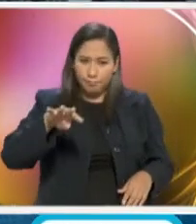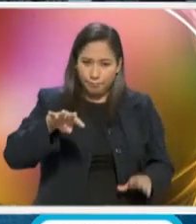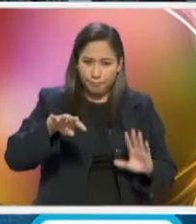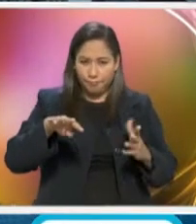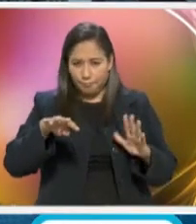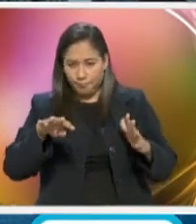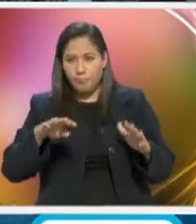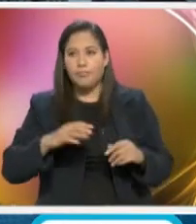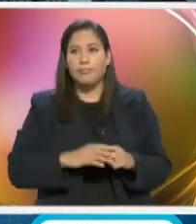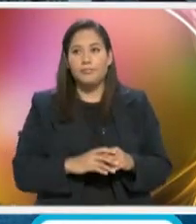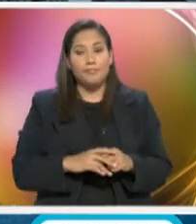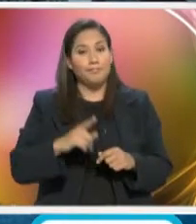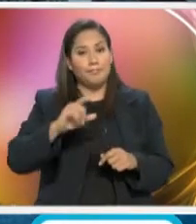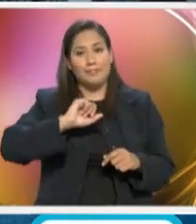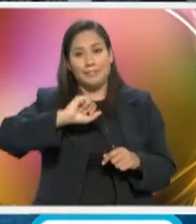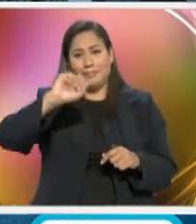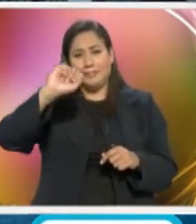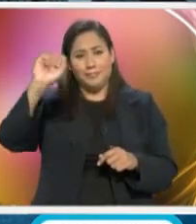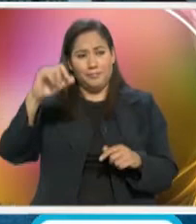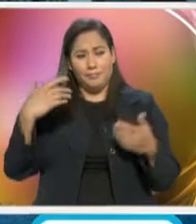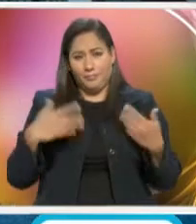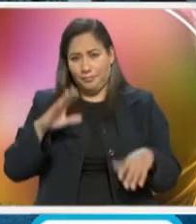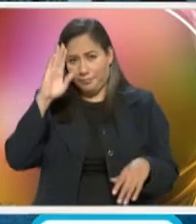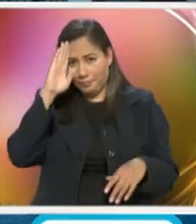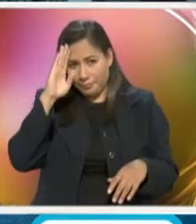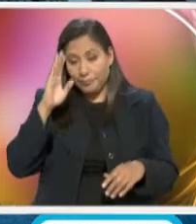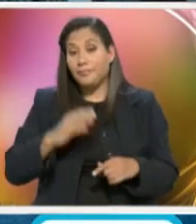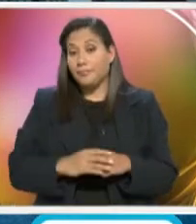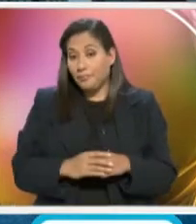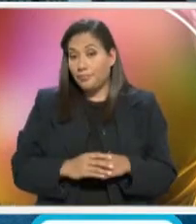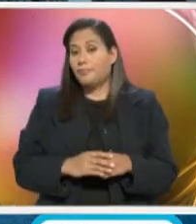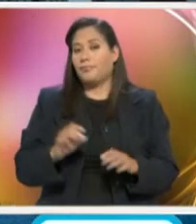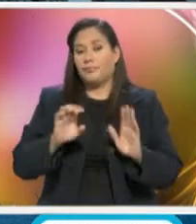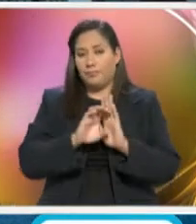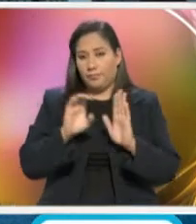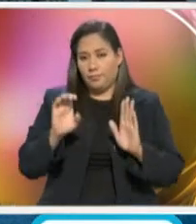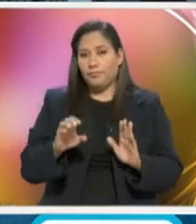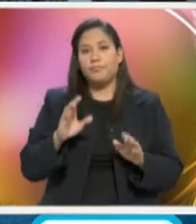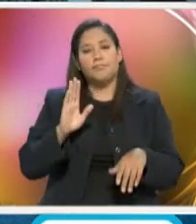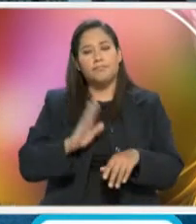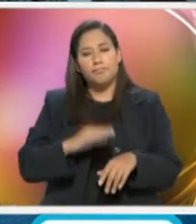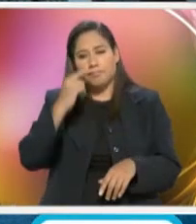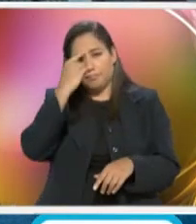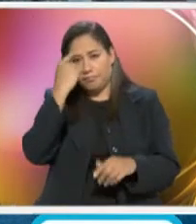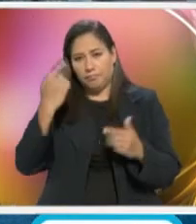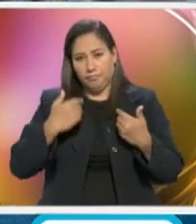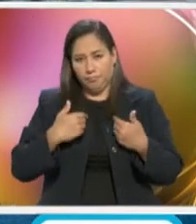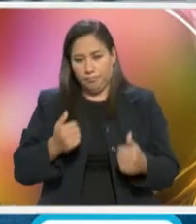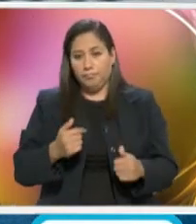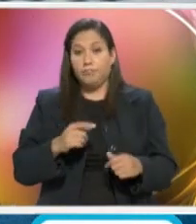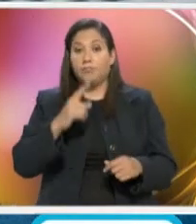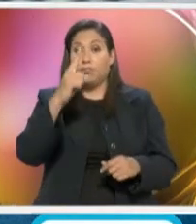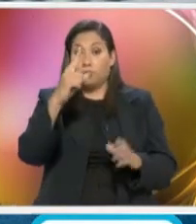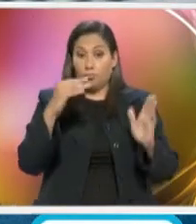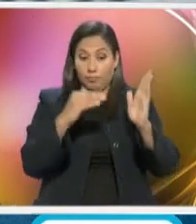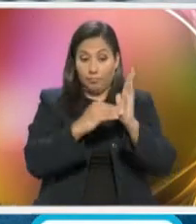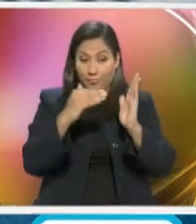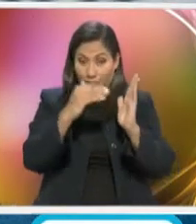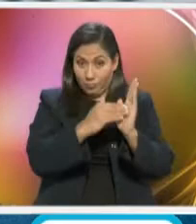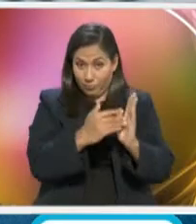O sea, ha Casual. duplicado y un poquito, ¿no? Entonces, te pongo el ejemplo todavía más práctico. Si hubieras tenido